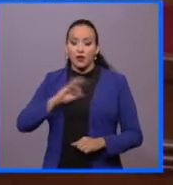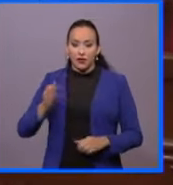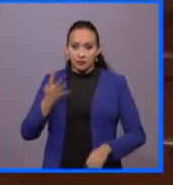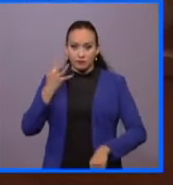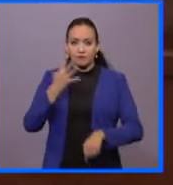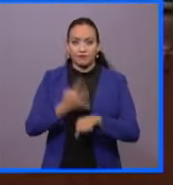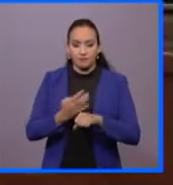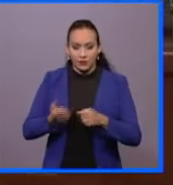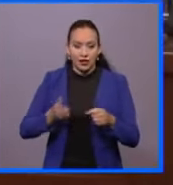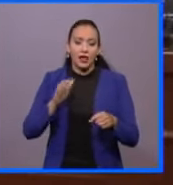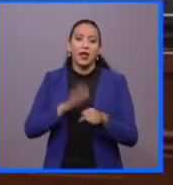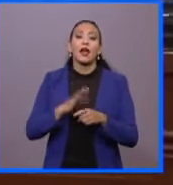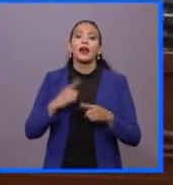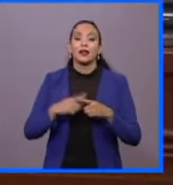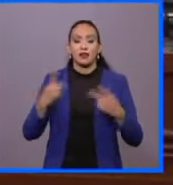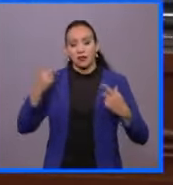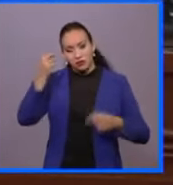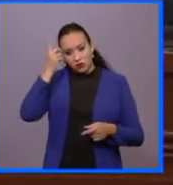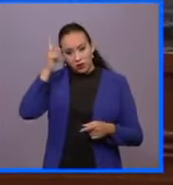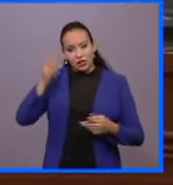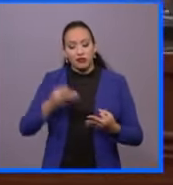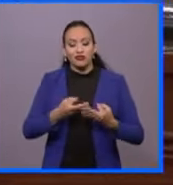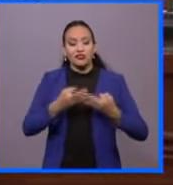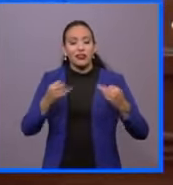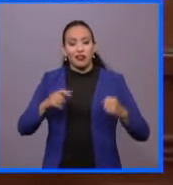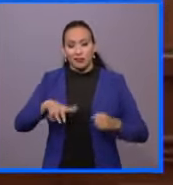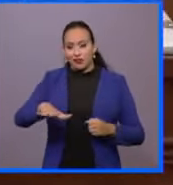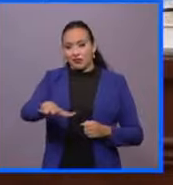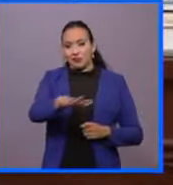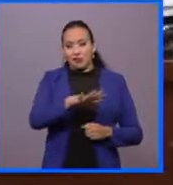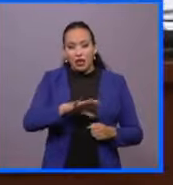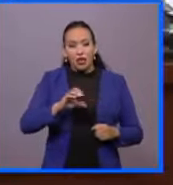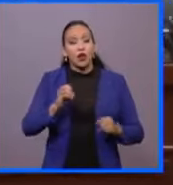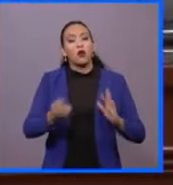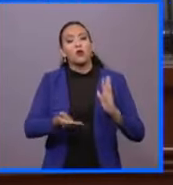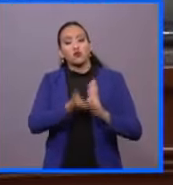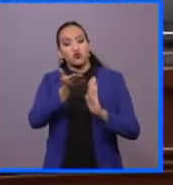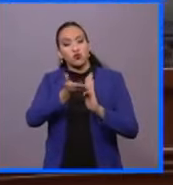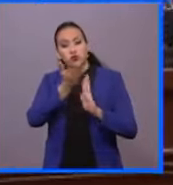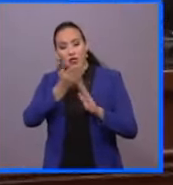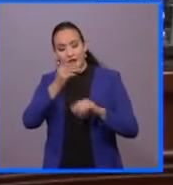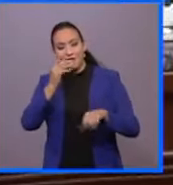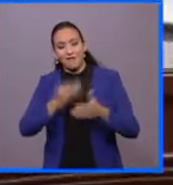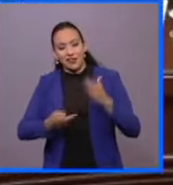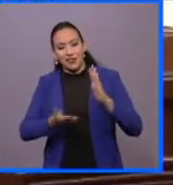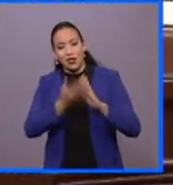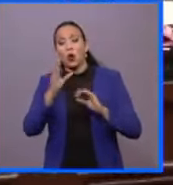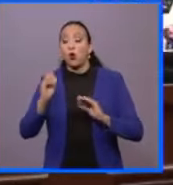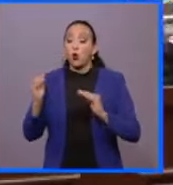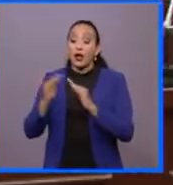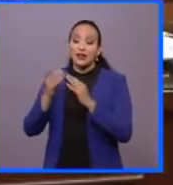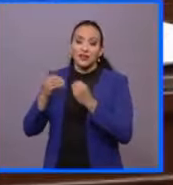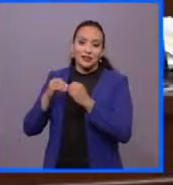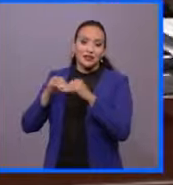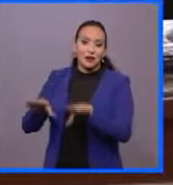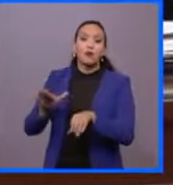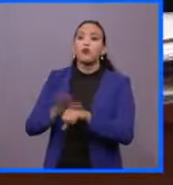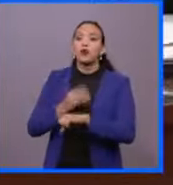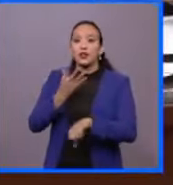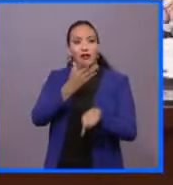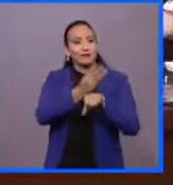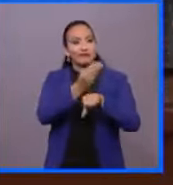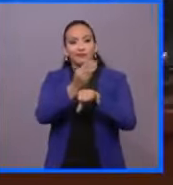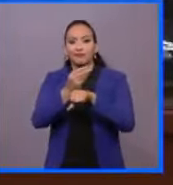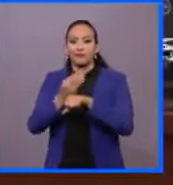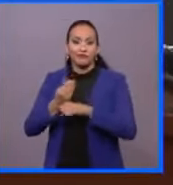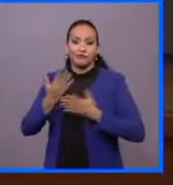sanciones administrativas a los propietarios de lotes baldíos, construcciones inconclusas y casas abandonadas por no mantenerlos